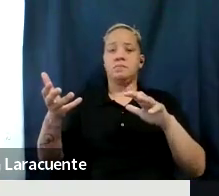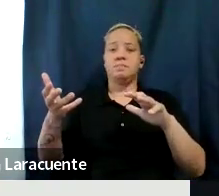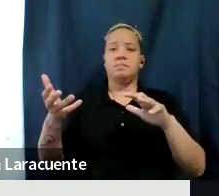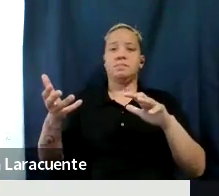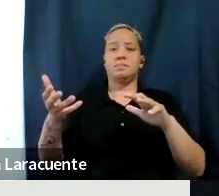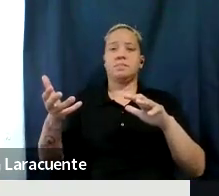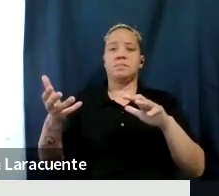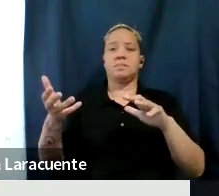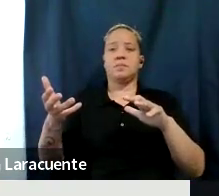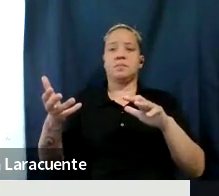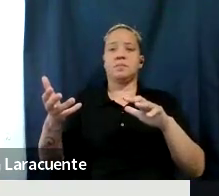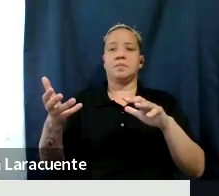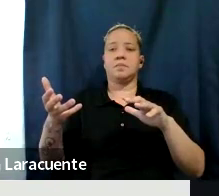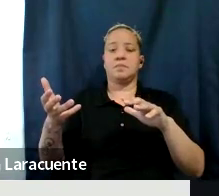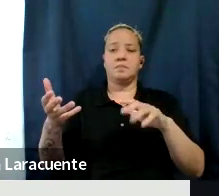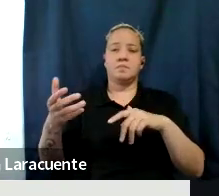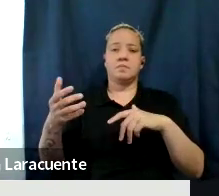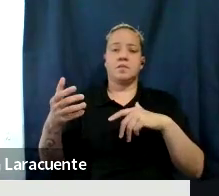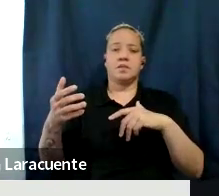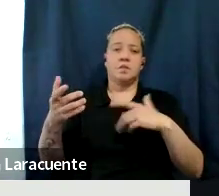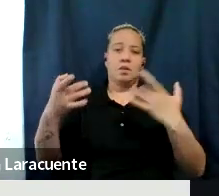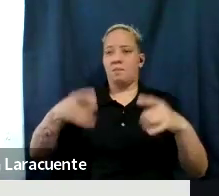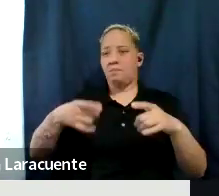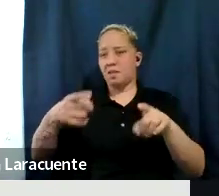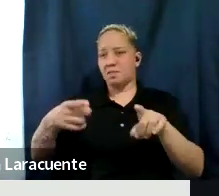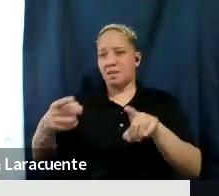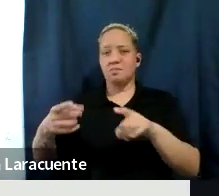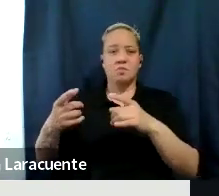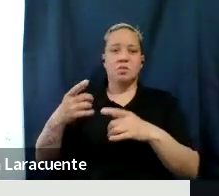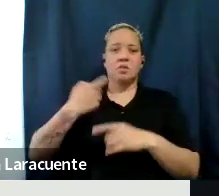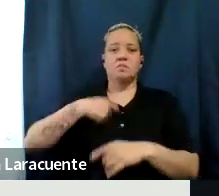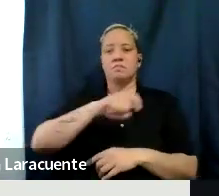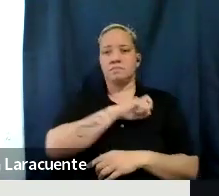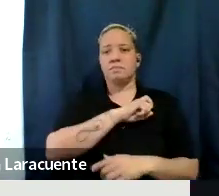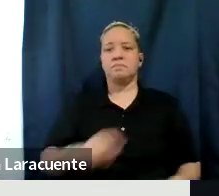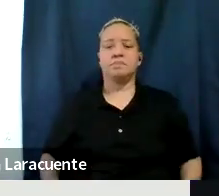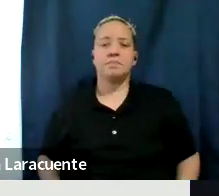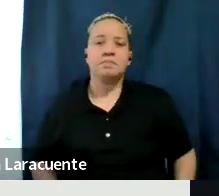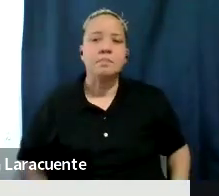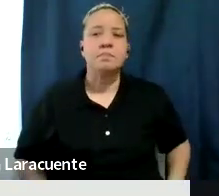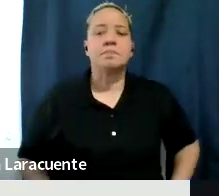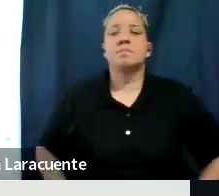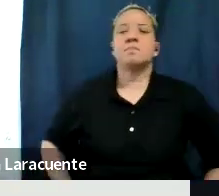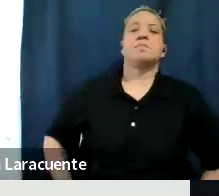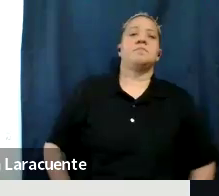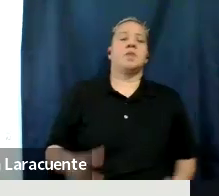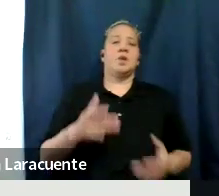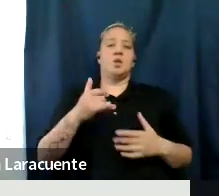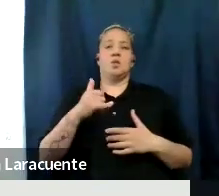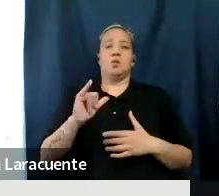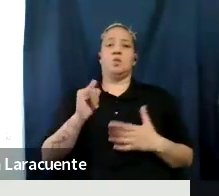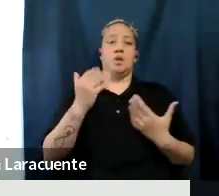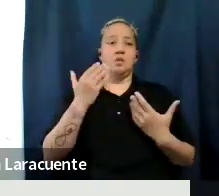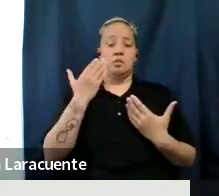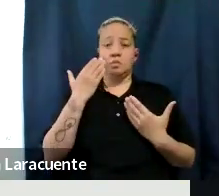del, ah, de la algarabía que estaba teniendo lugar en España, que todavía no se podía calificar